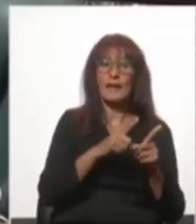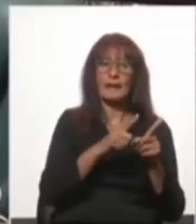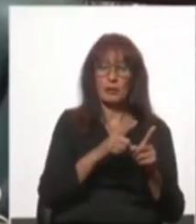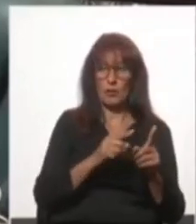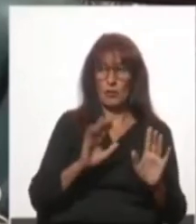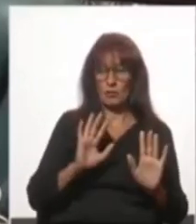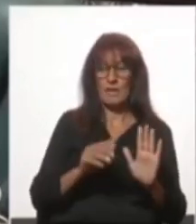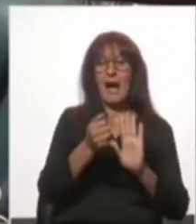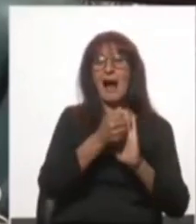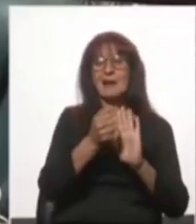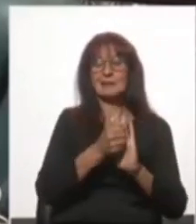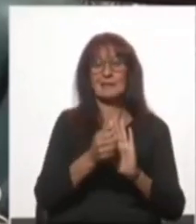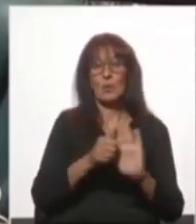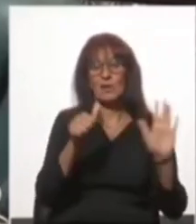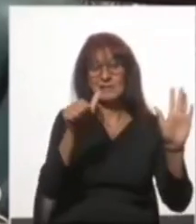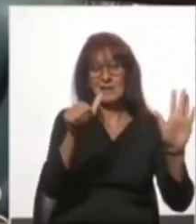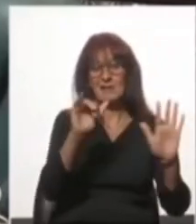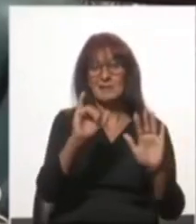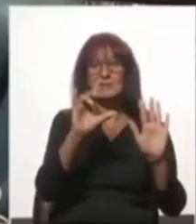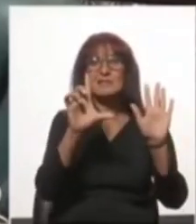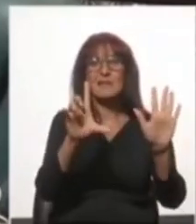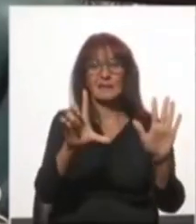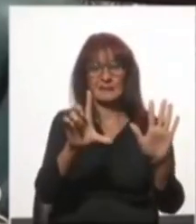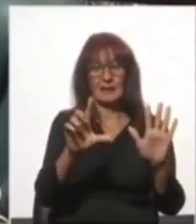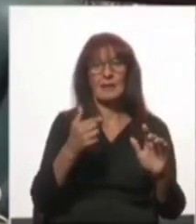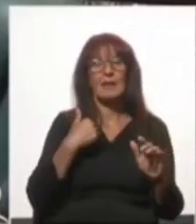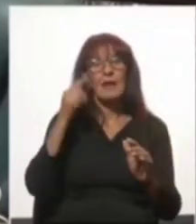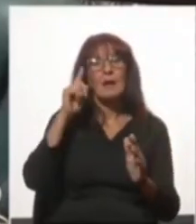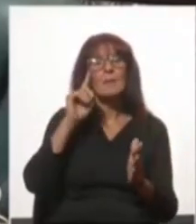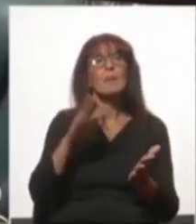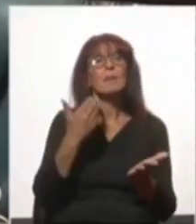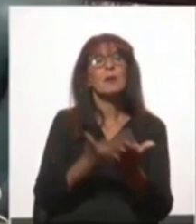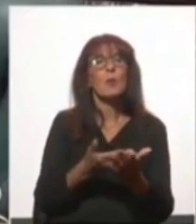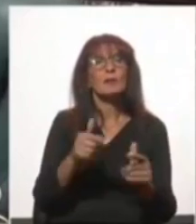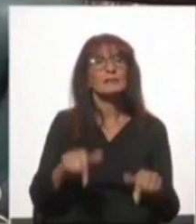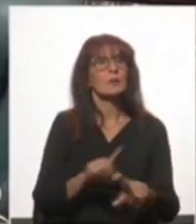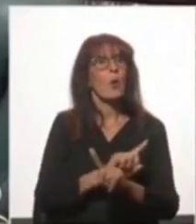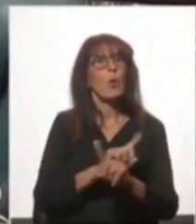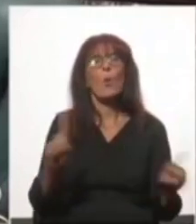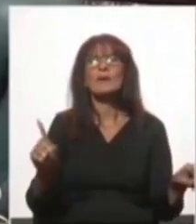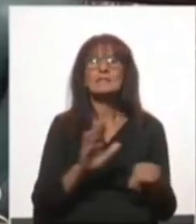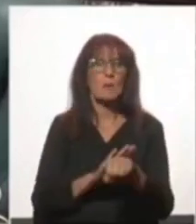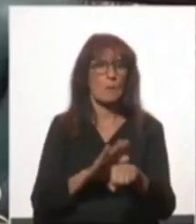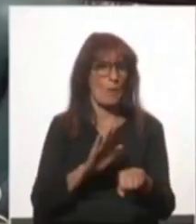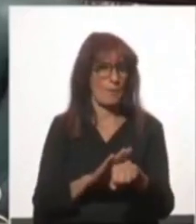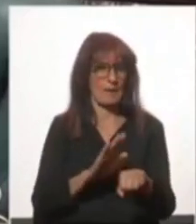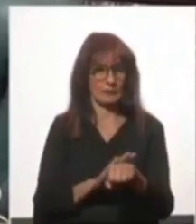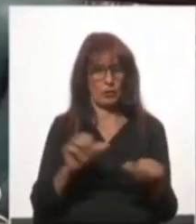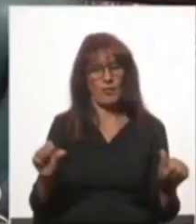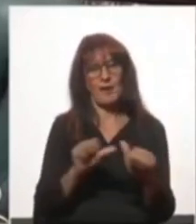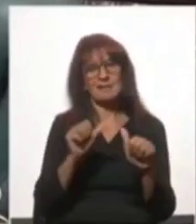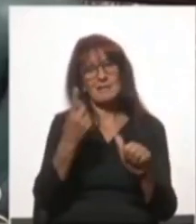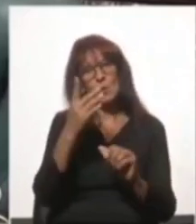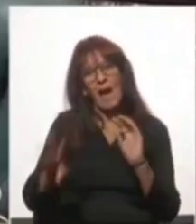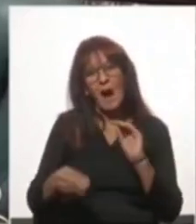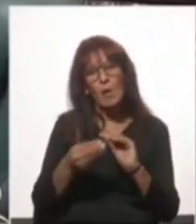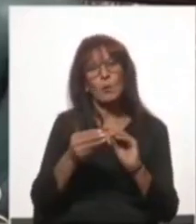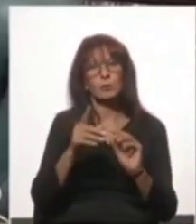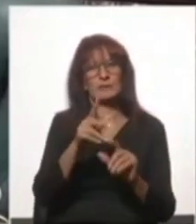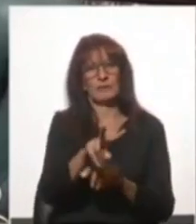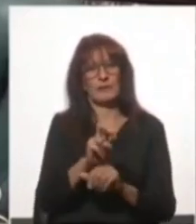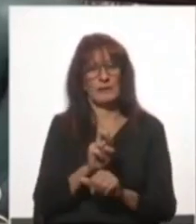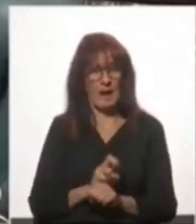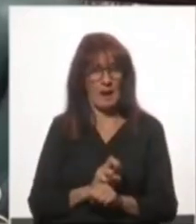los artículos 6 y 7. Nuestra propuesta es que este no es momento, con la pandemia, de hacer un ajuste fiscal, como no lo